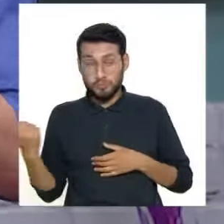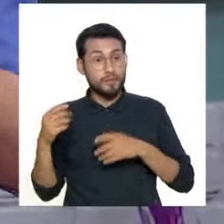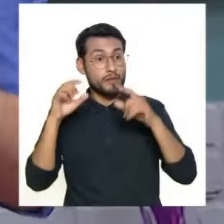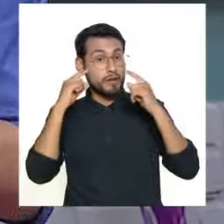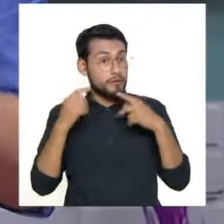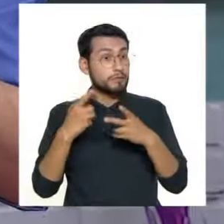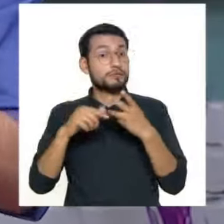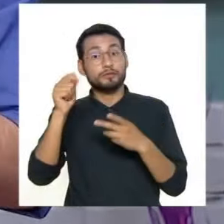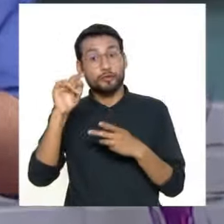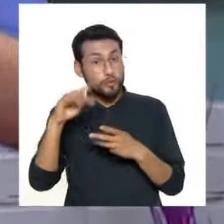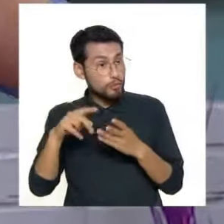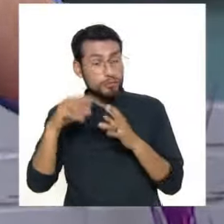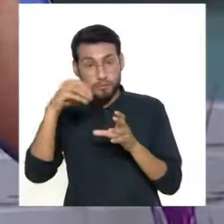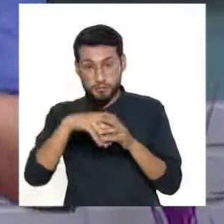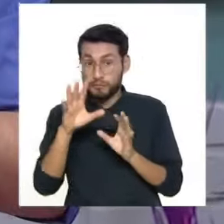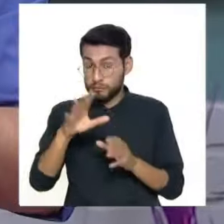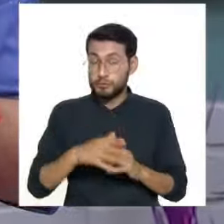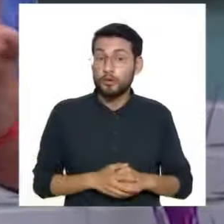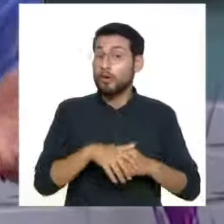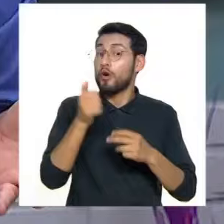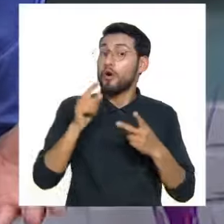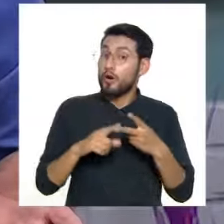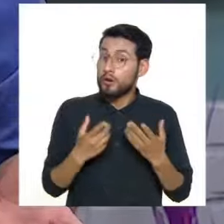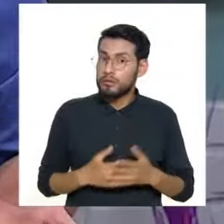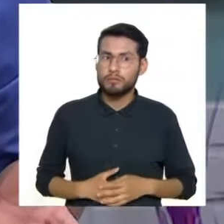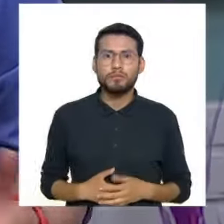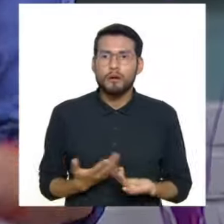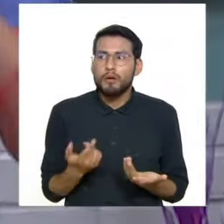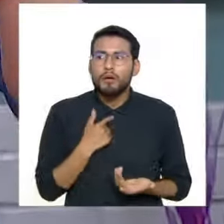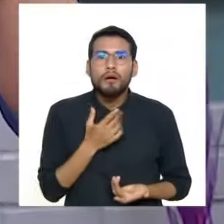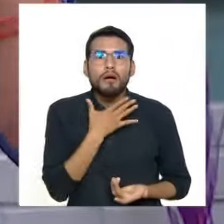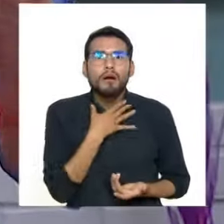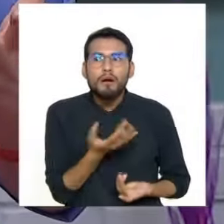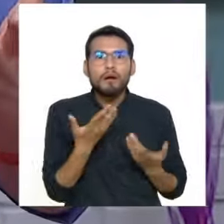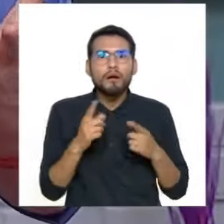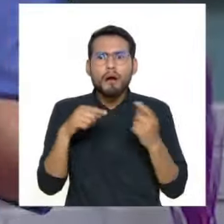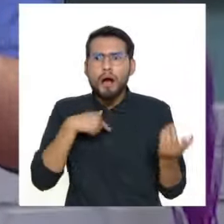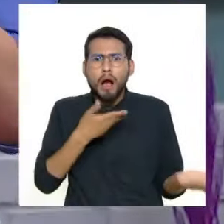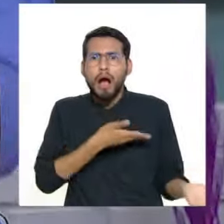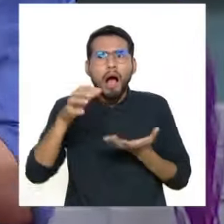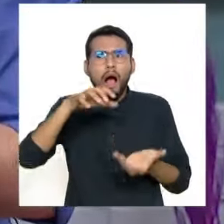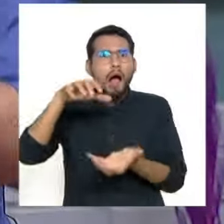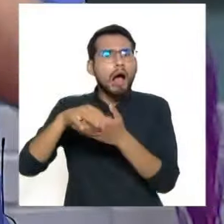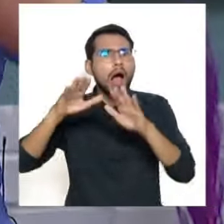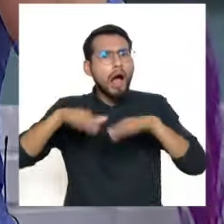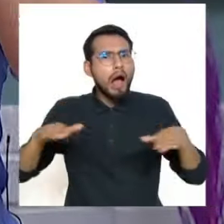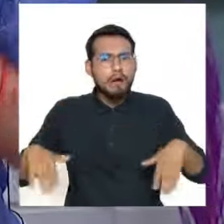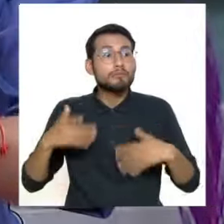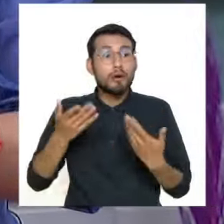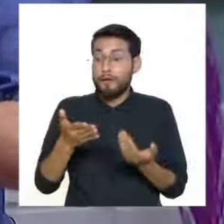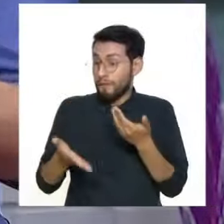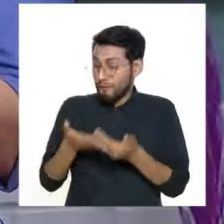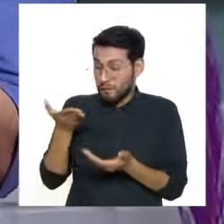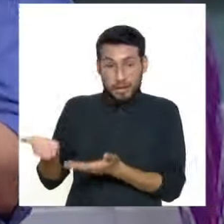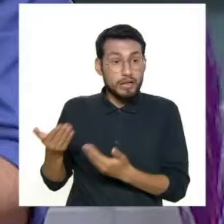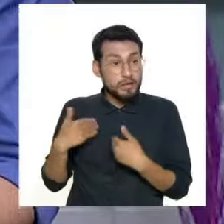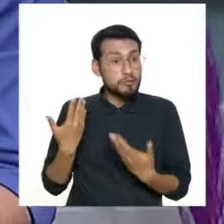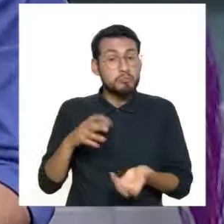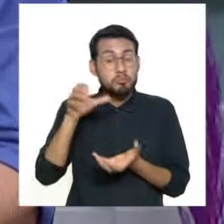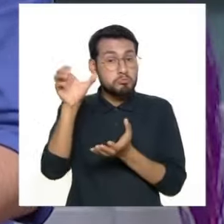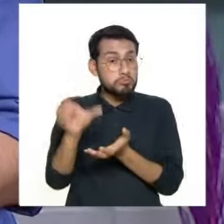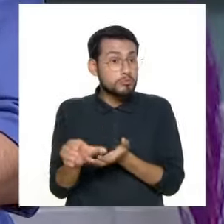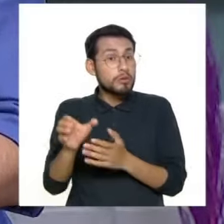chf de atún etctera por otro lado nosotros que nos volvemos locos con las lonchera saludable Mira la facilidad que tienes le pones